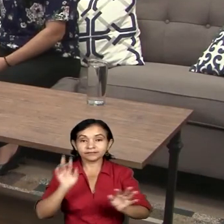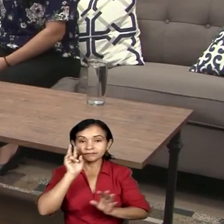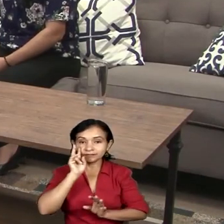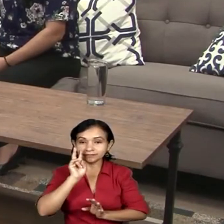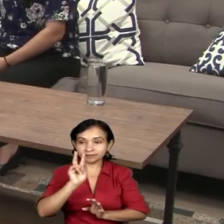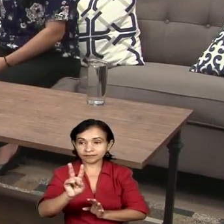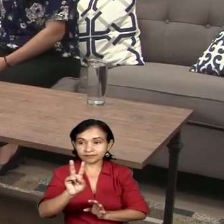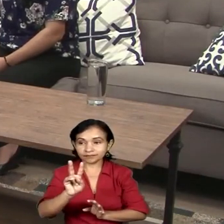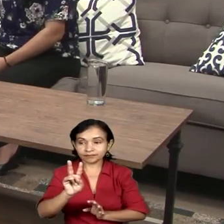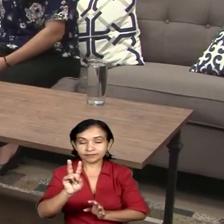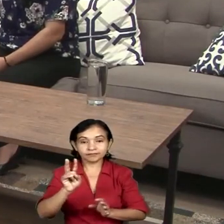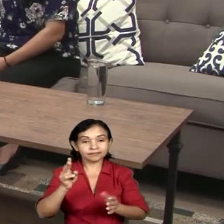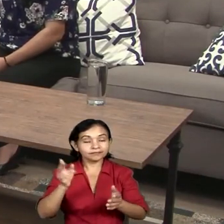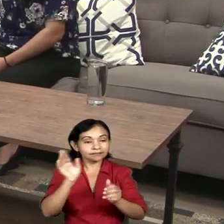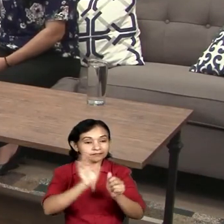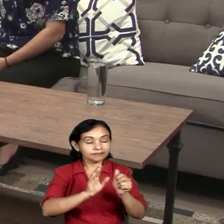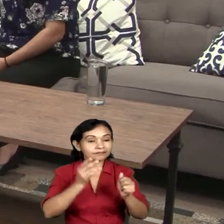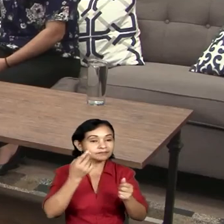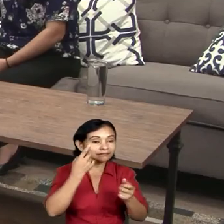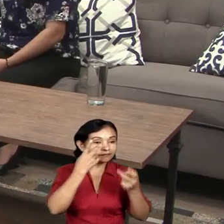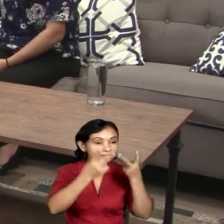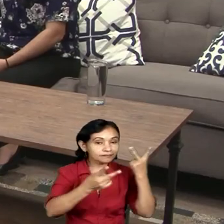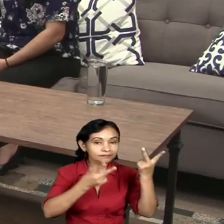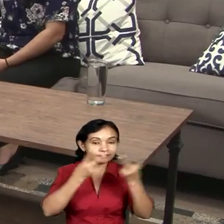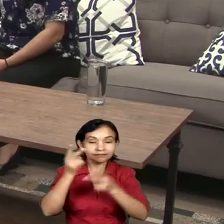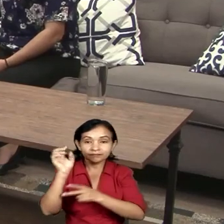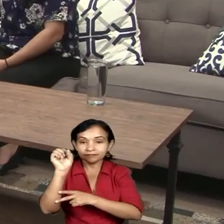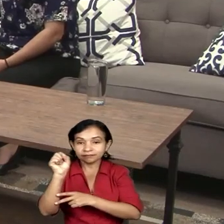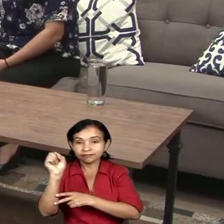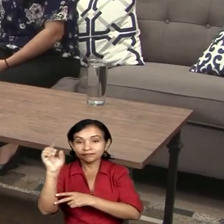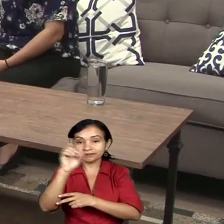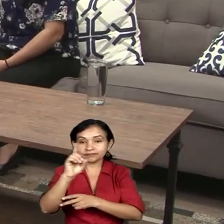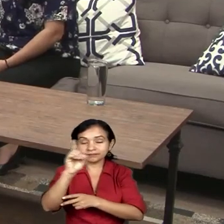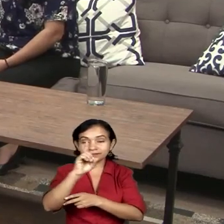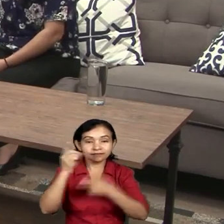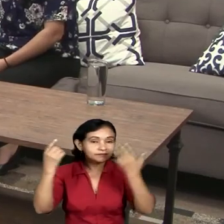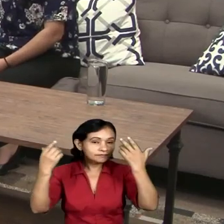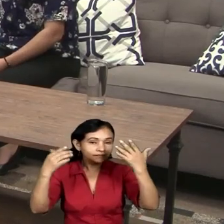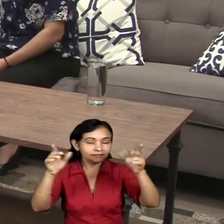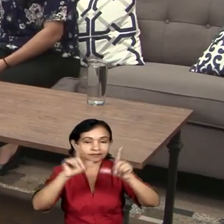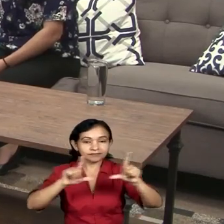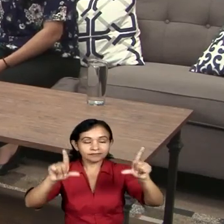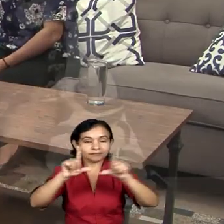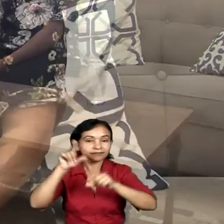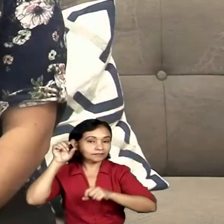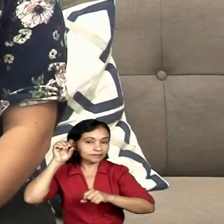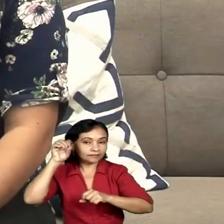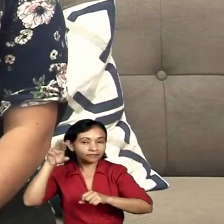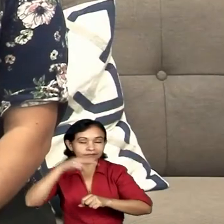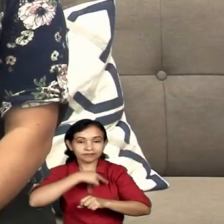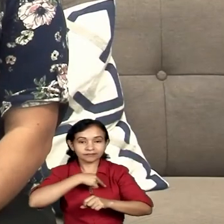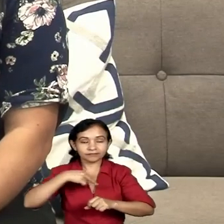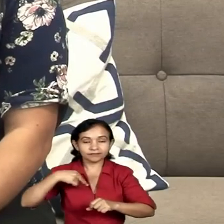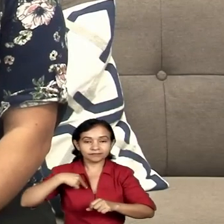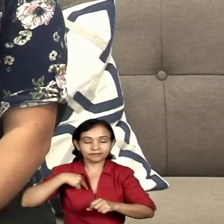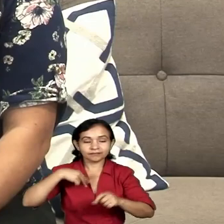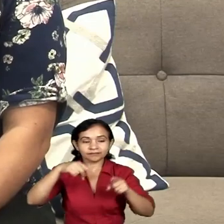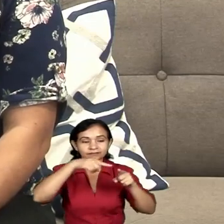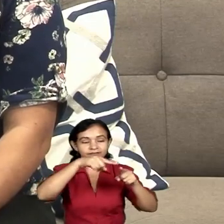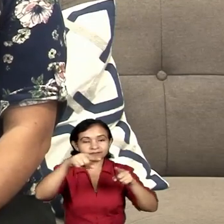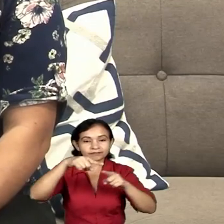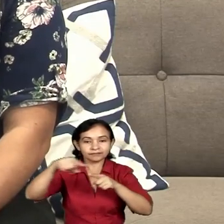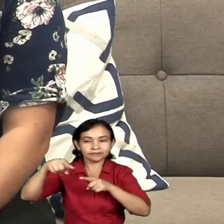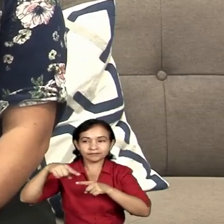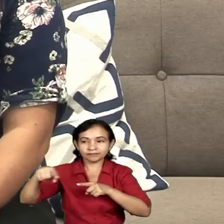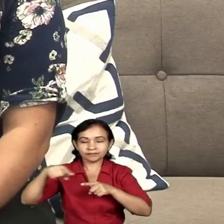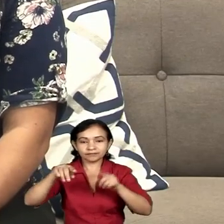bueno, cada uno va siempre a los fines de semana, sí. Ustedes están activados en cualquier parte del territorio nacional, en cualquier municipio, es decir, y